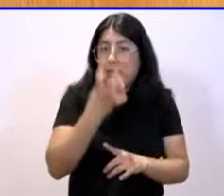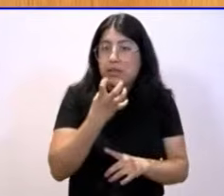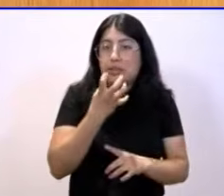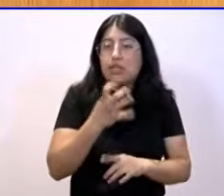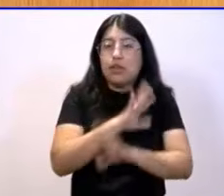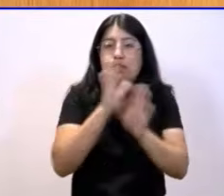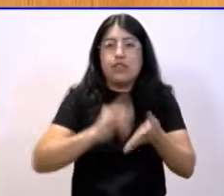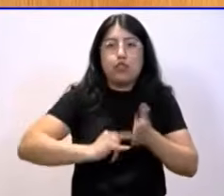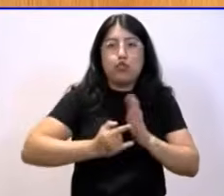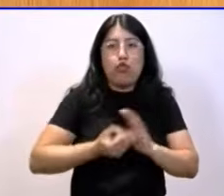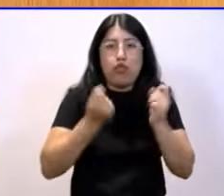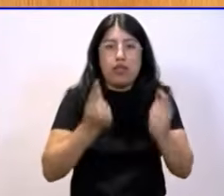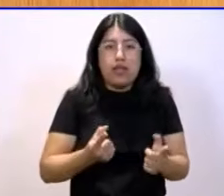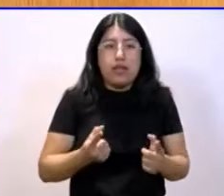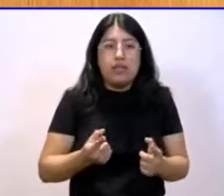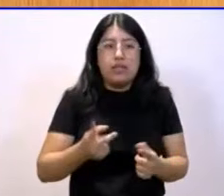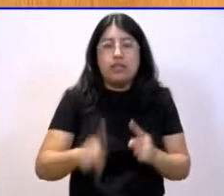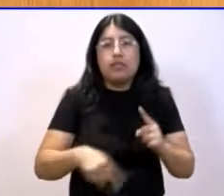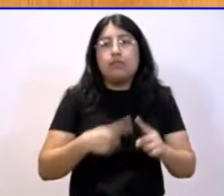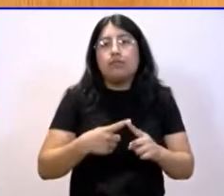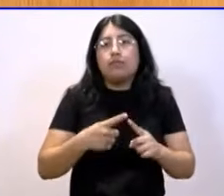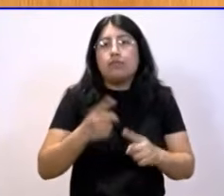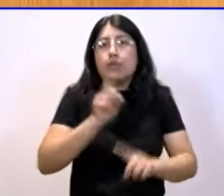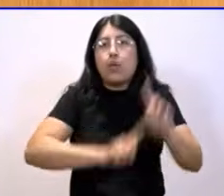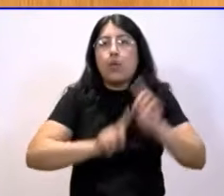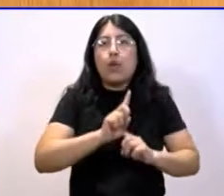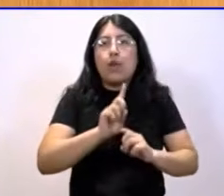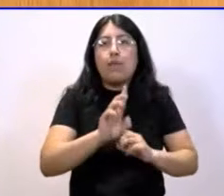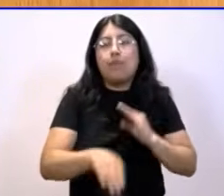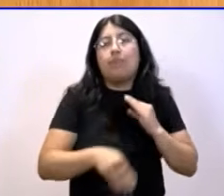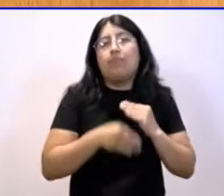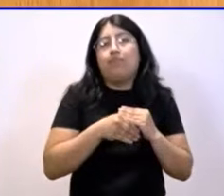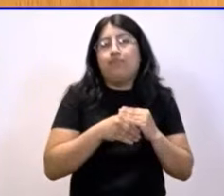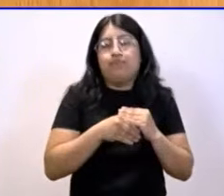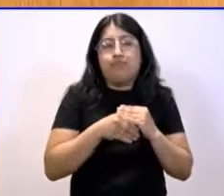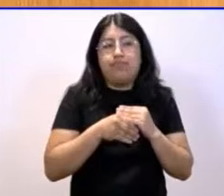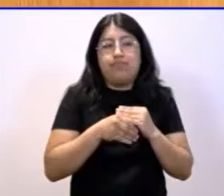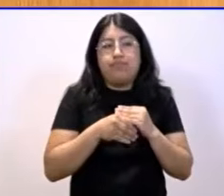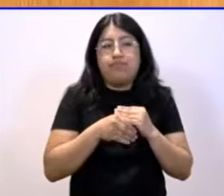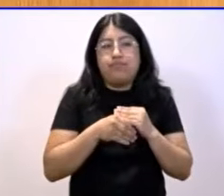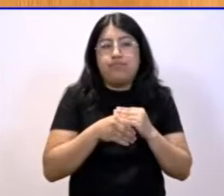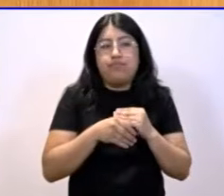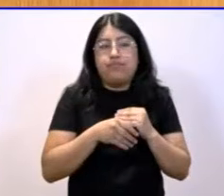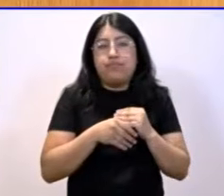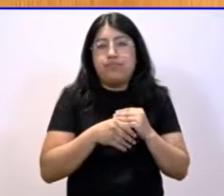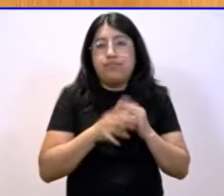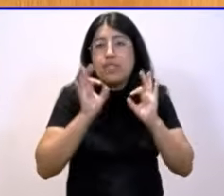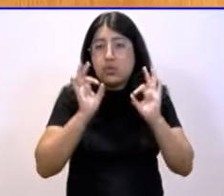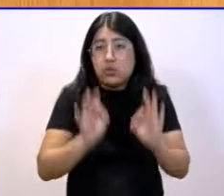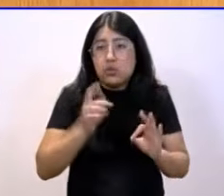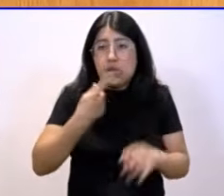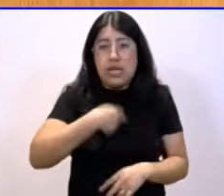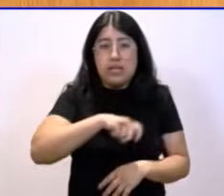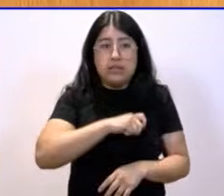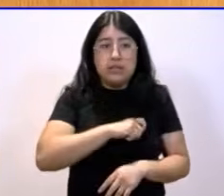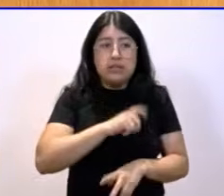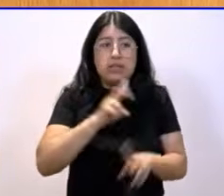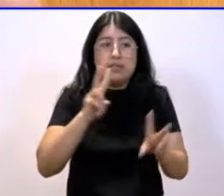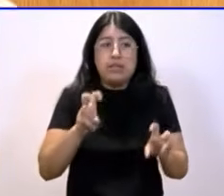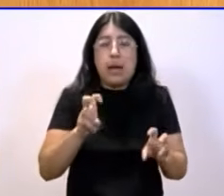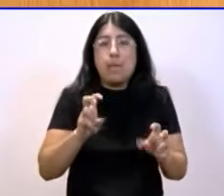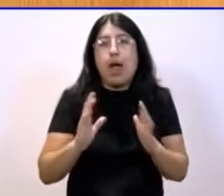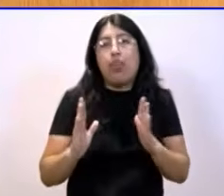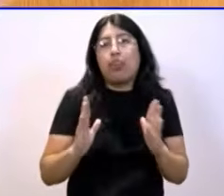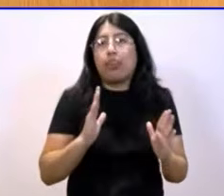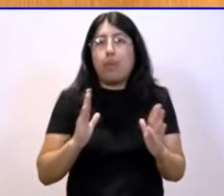que solucionar. Y a ese problema se le añade otro problema añadido, que ese sí es nativo nuestro, nativo de los españoles, que es el de la excesiva